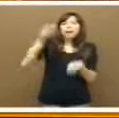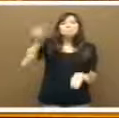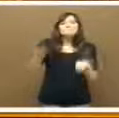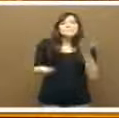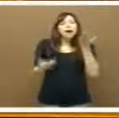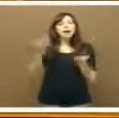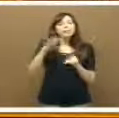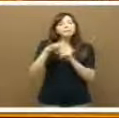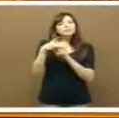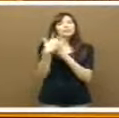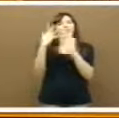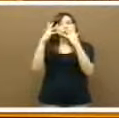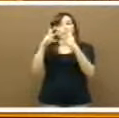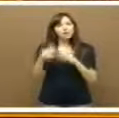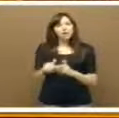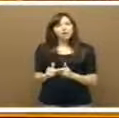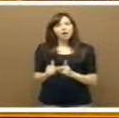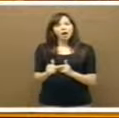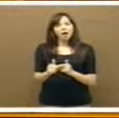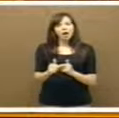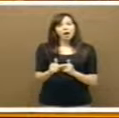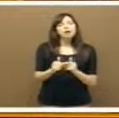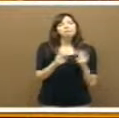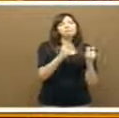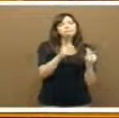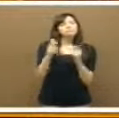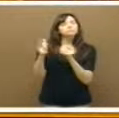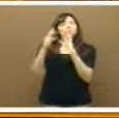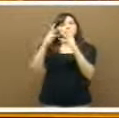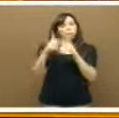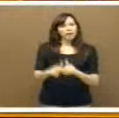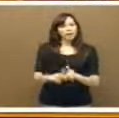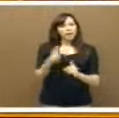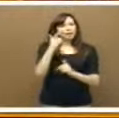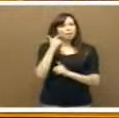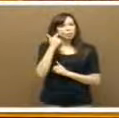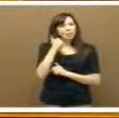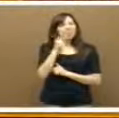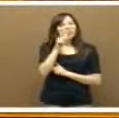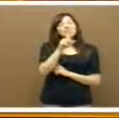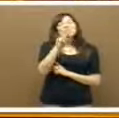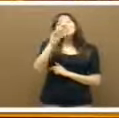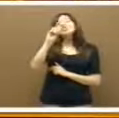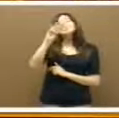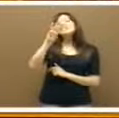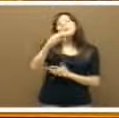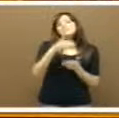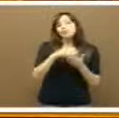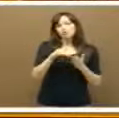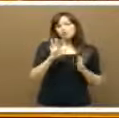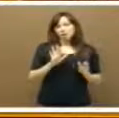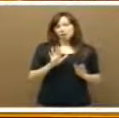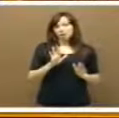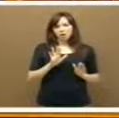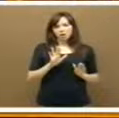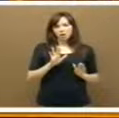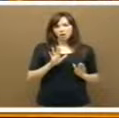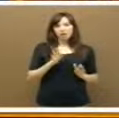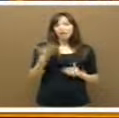en el que figuran los saldos por cuentas corrientes. 103 millones, señoría socialista, y no de